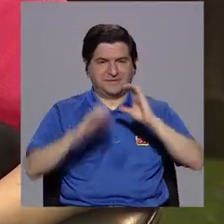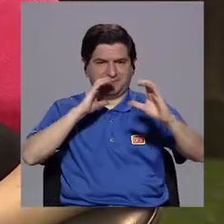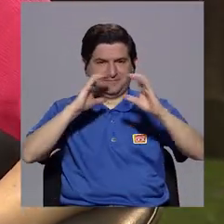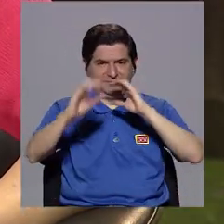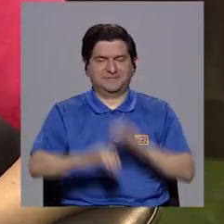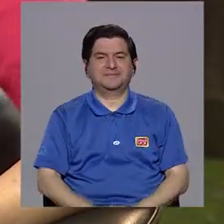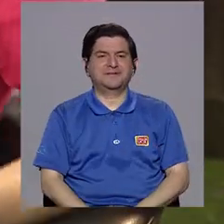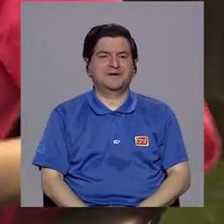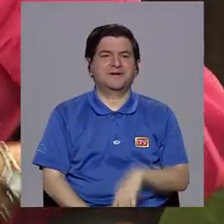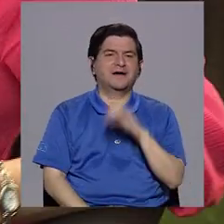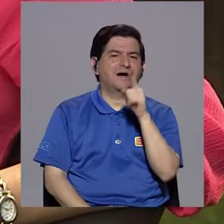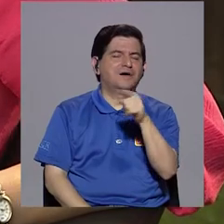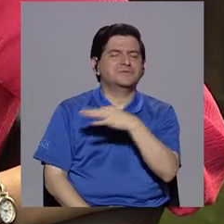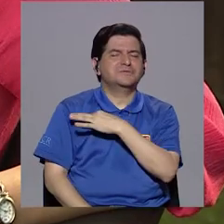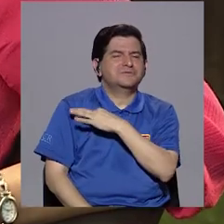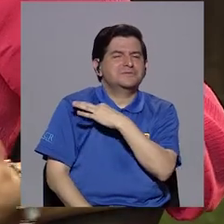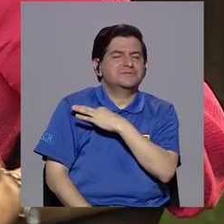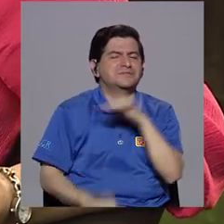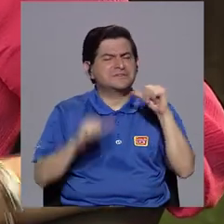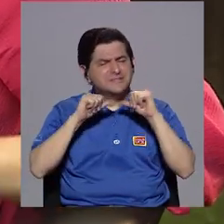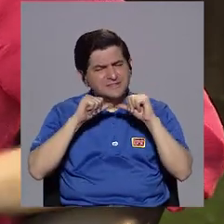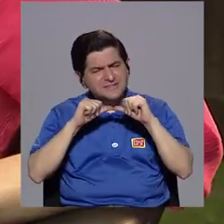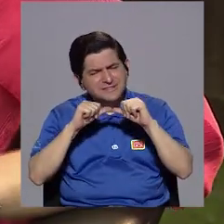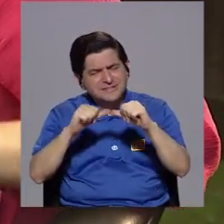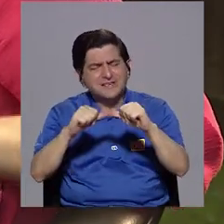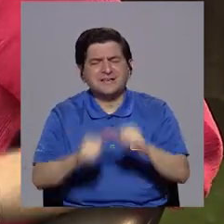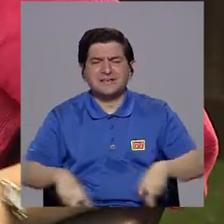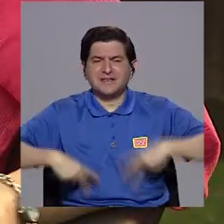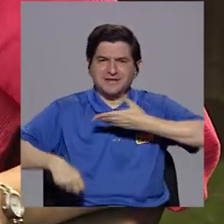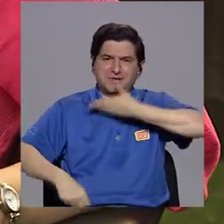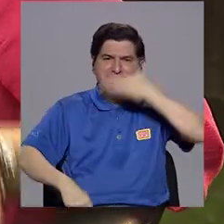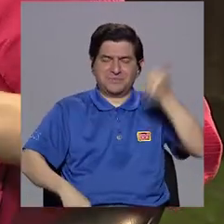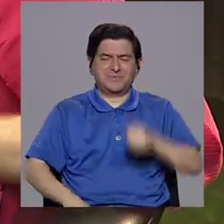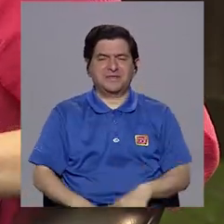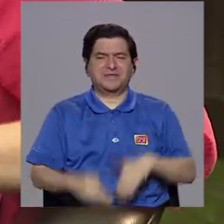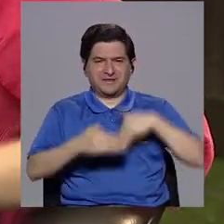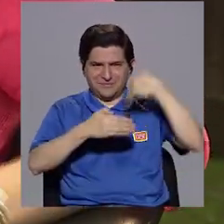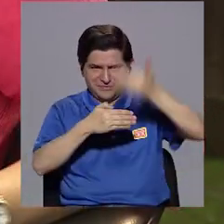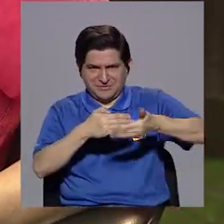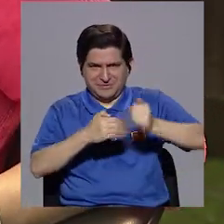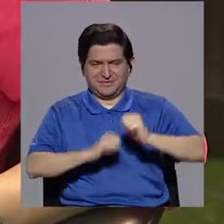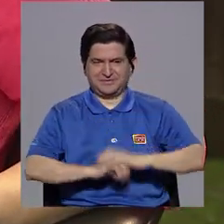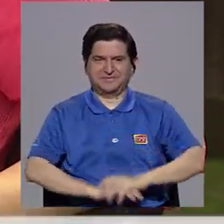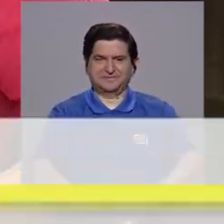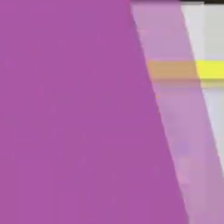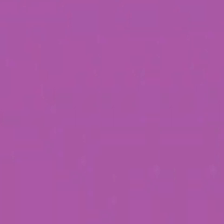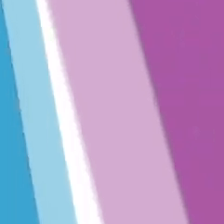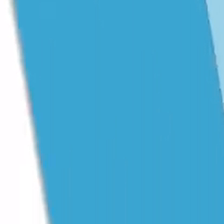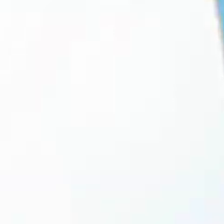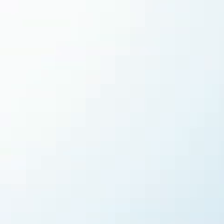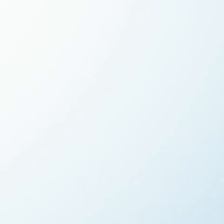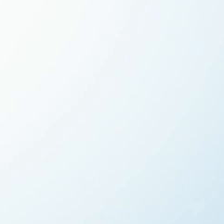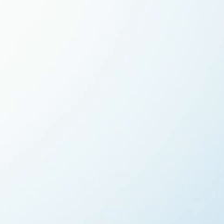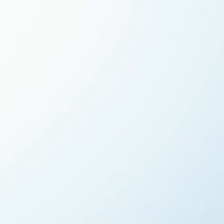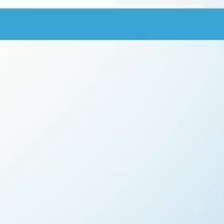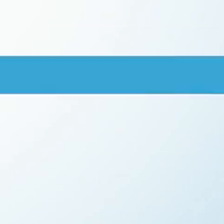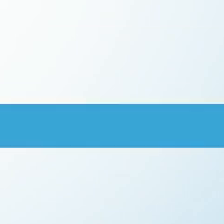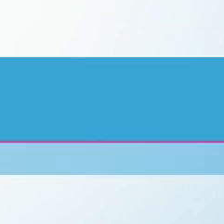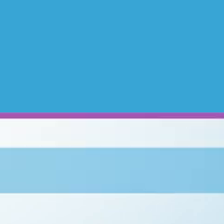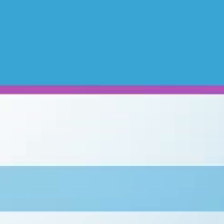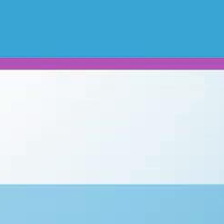en esta conversación. A ustedes les invitamos a que continúen con más de Vivir Mejor en unos minutos.